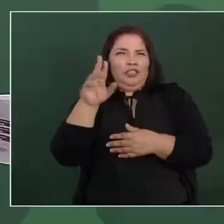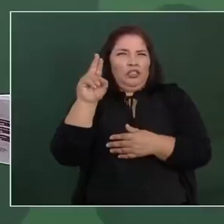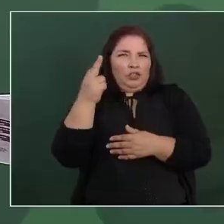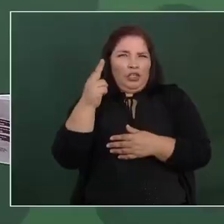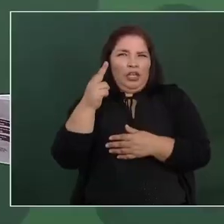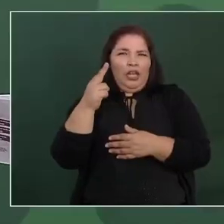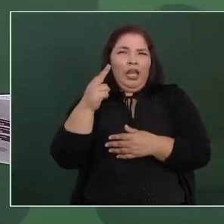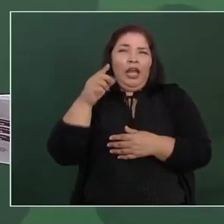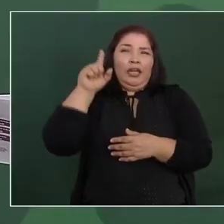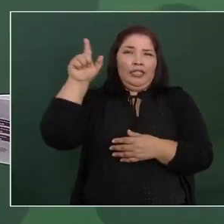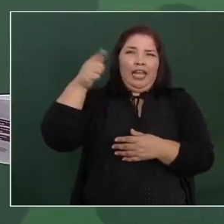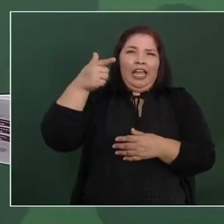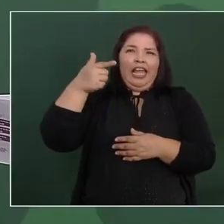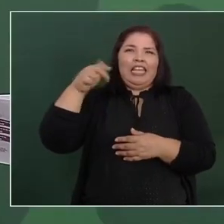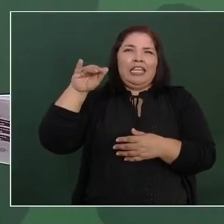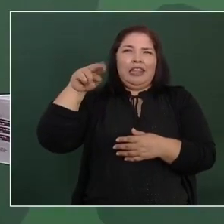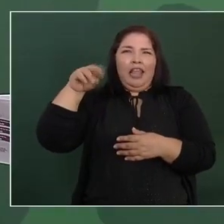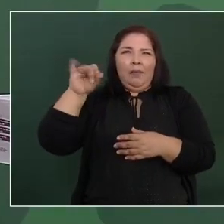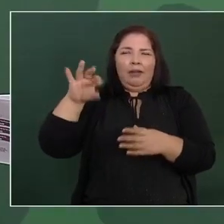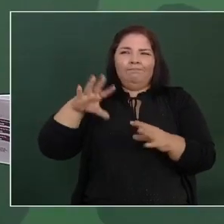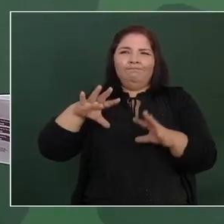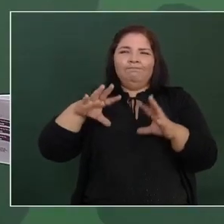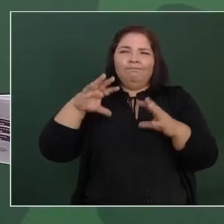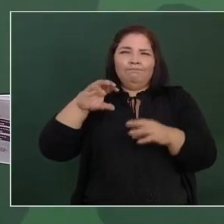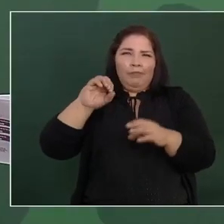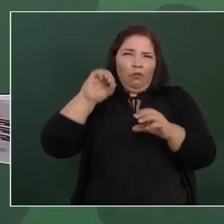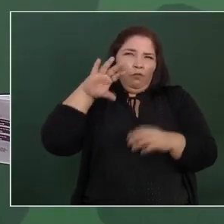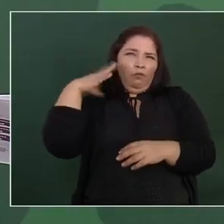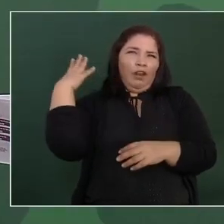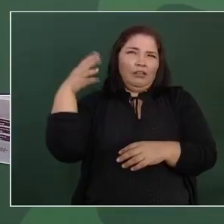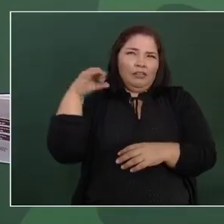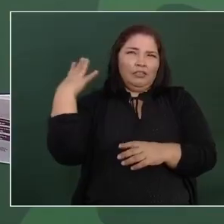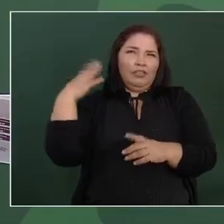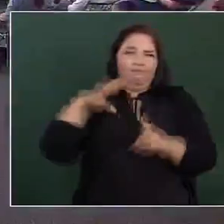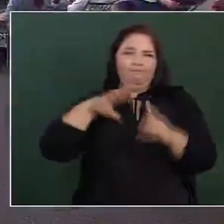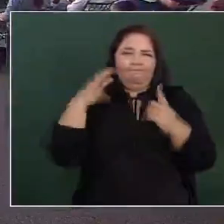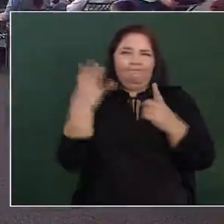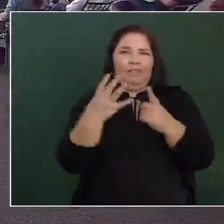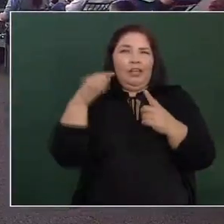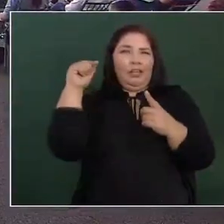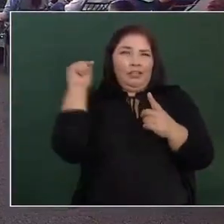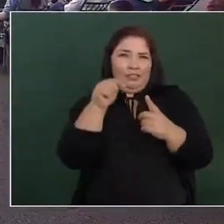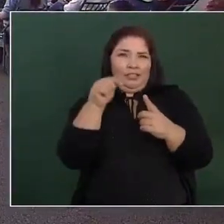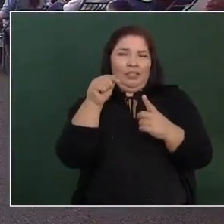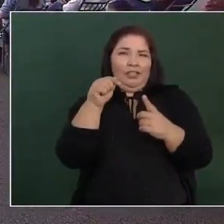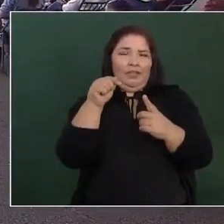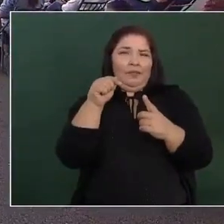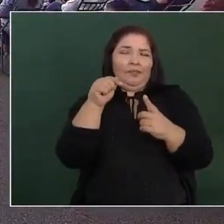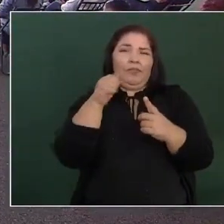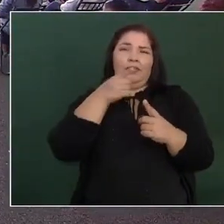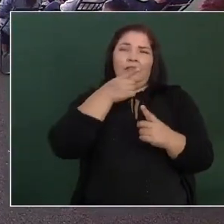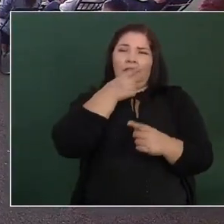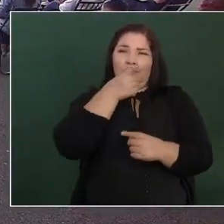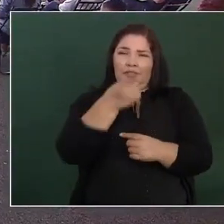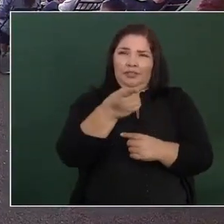en Ginebra, que es donde se llevó a cabo la convención, pues simple y sencillamente